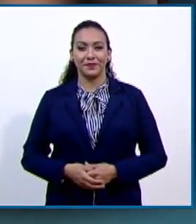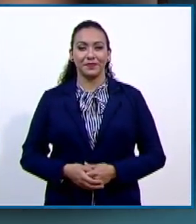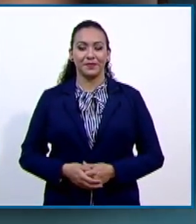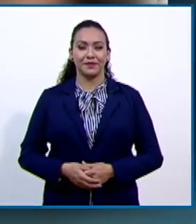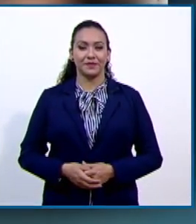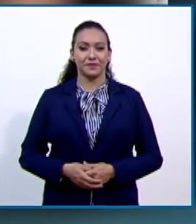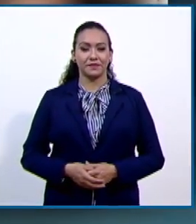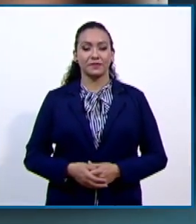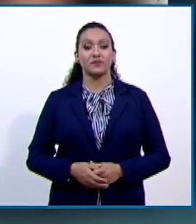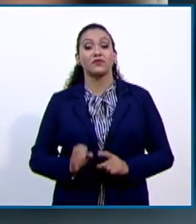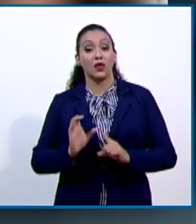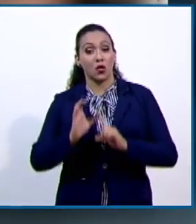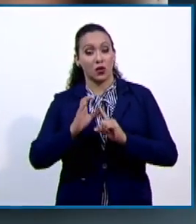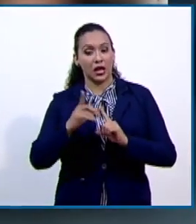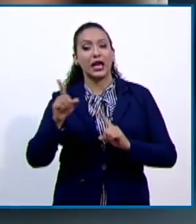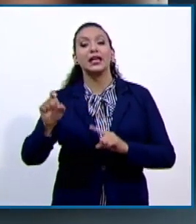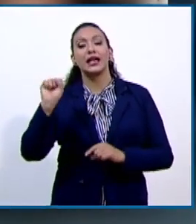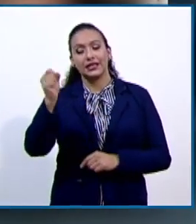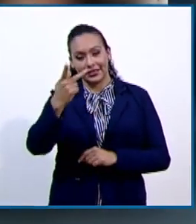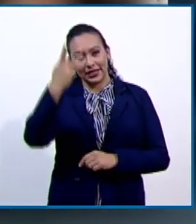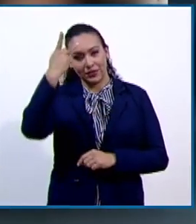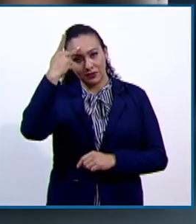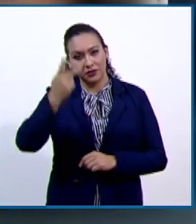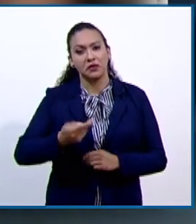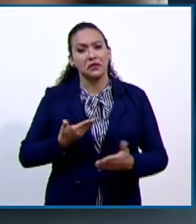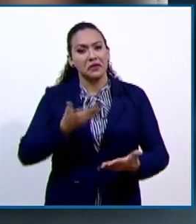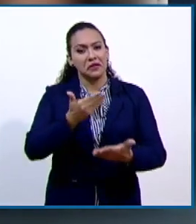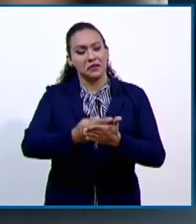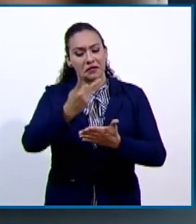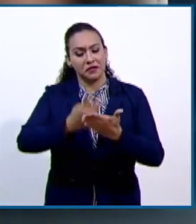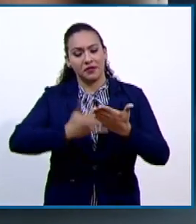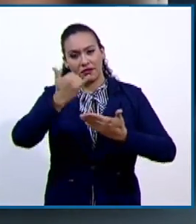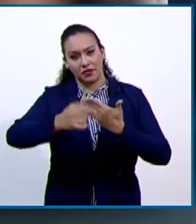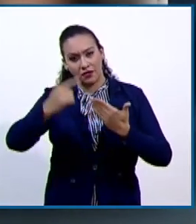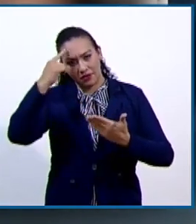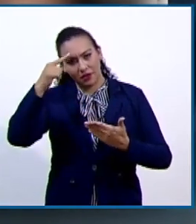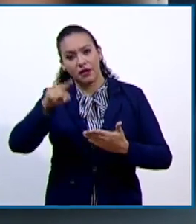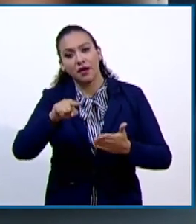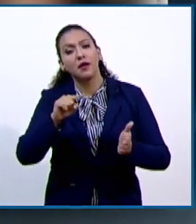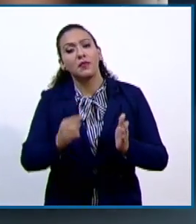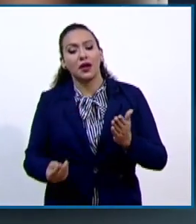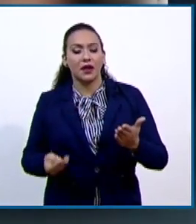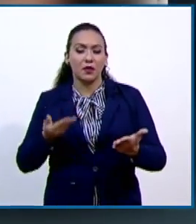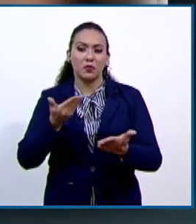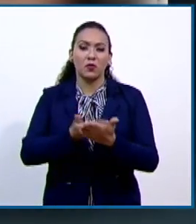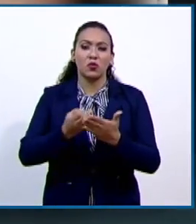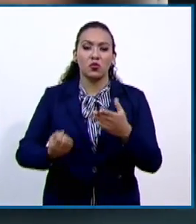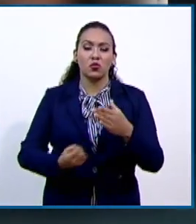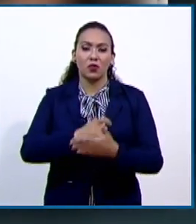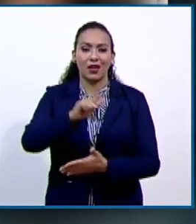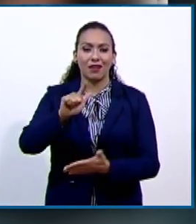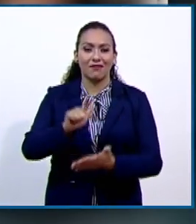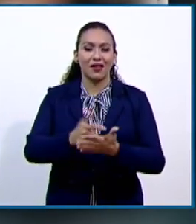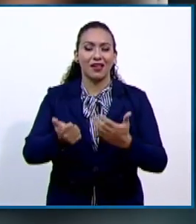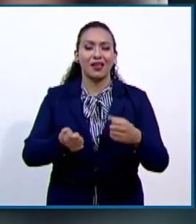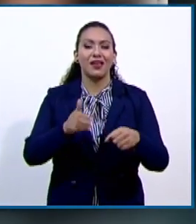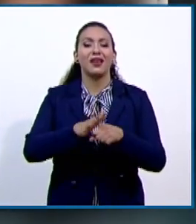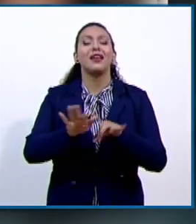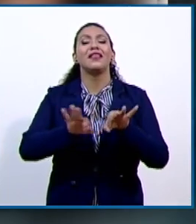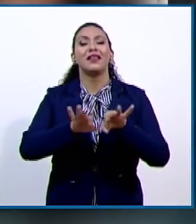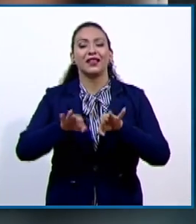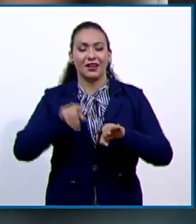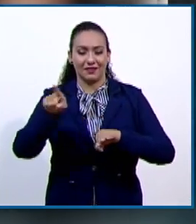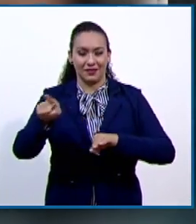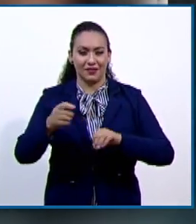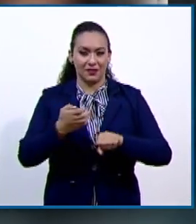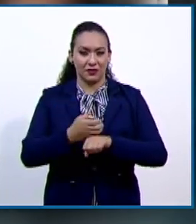En comisiones, el Congreso de San Luis Potosí presentó la iniciativa para expedir una nueva ley orgánica del Poder Judicial del Estado, con el